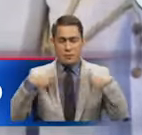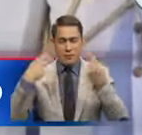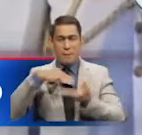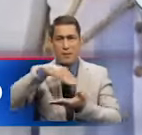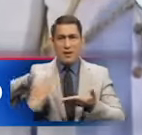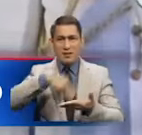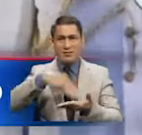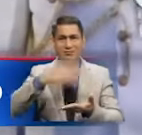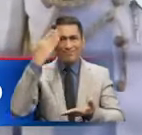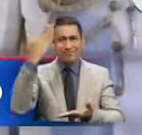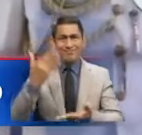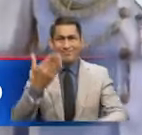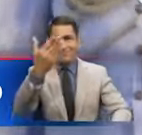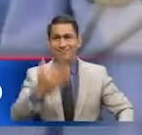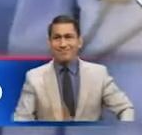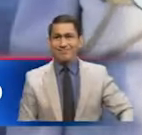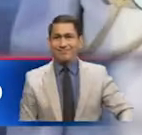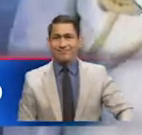Manabí. Muchas gracias.